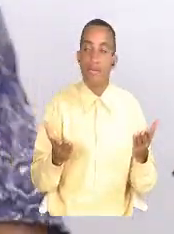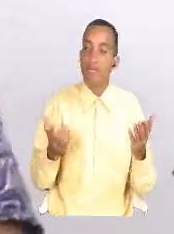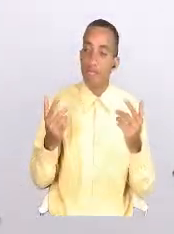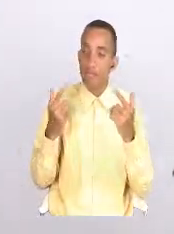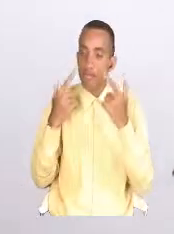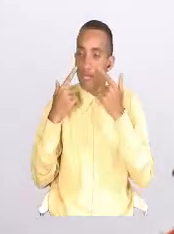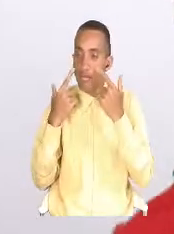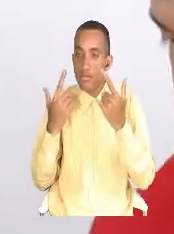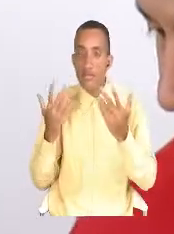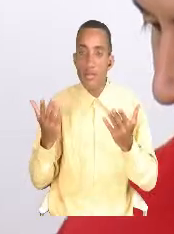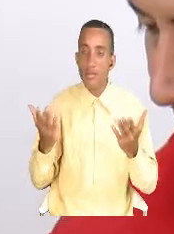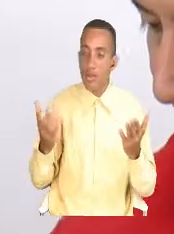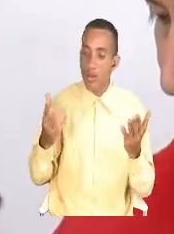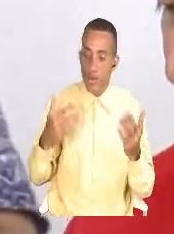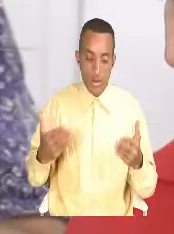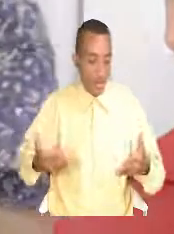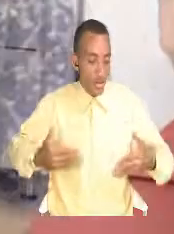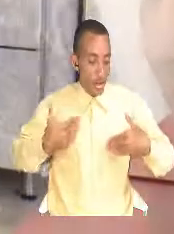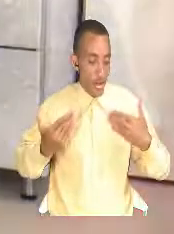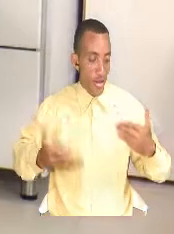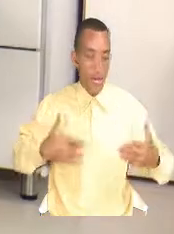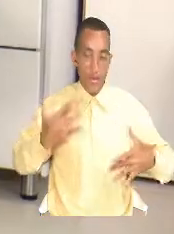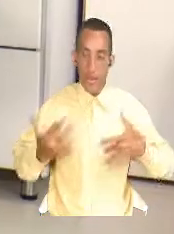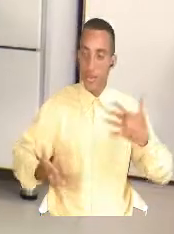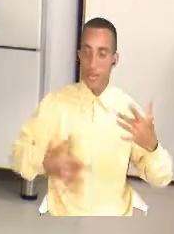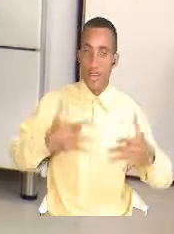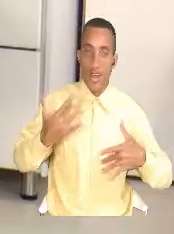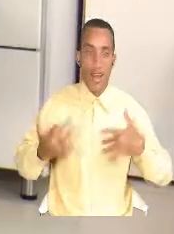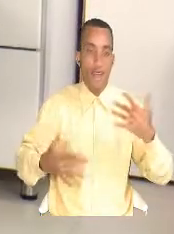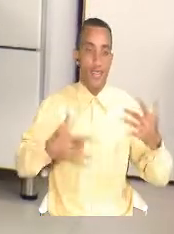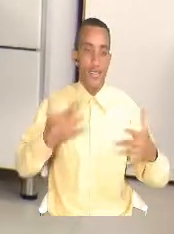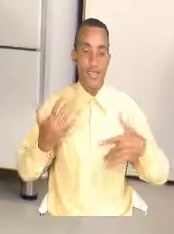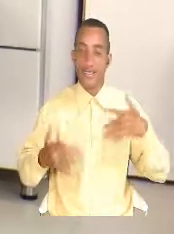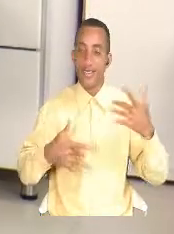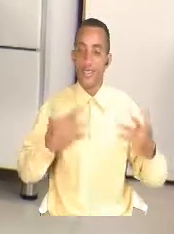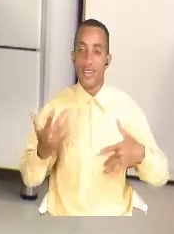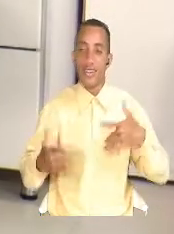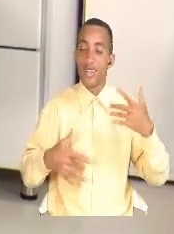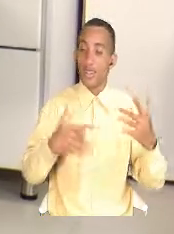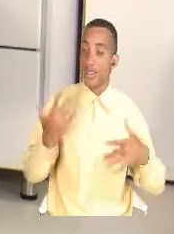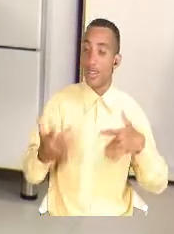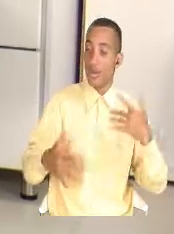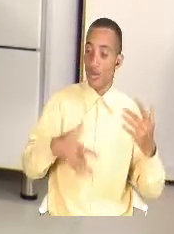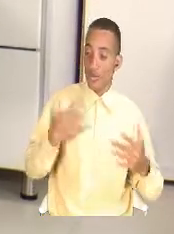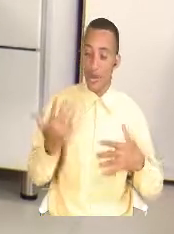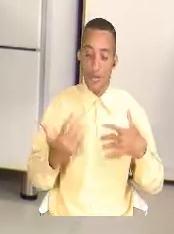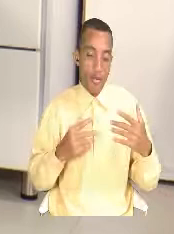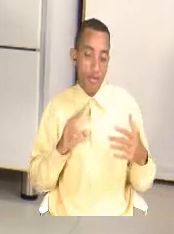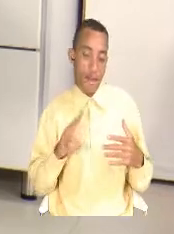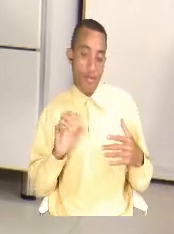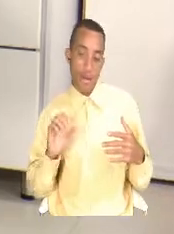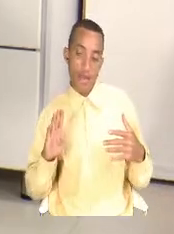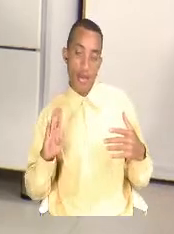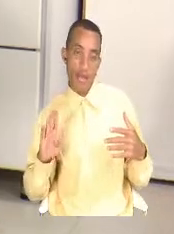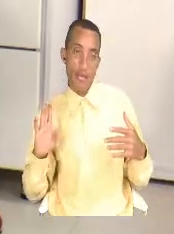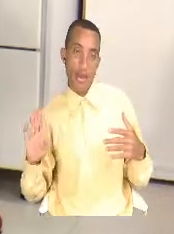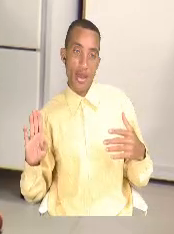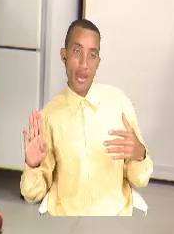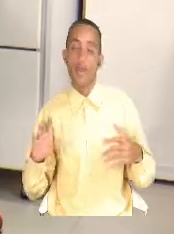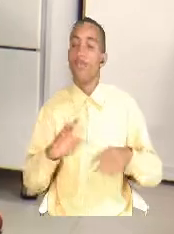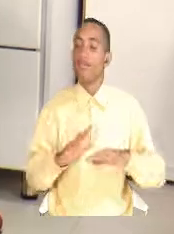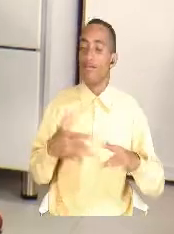ver. Vamos a ver cómo es gozar, es gozar con el bembe, con el